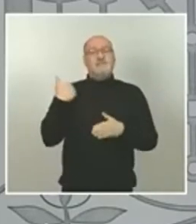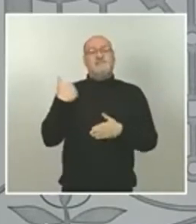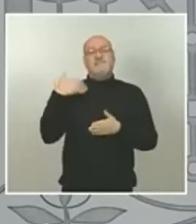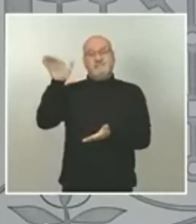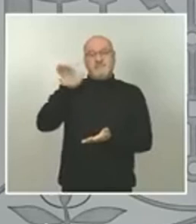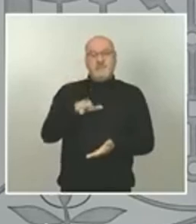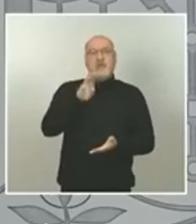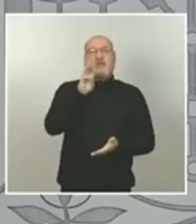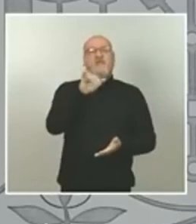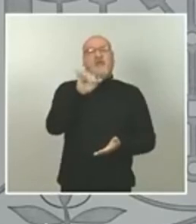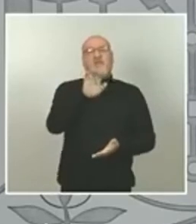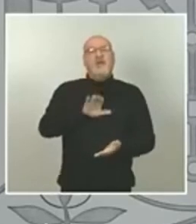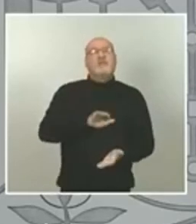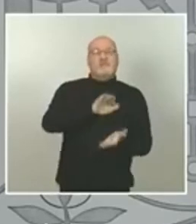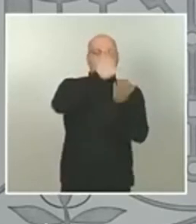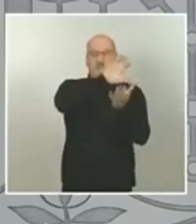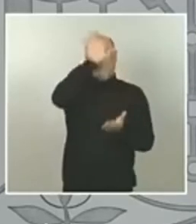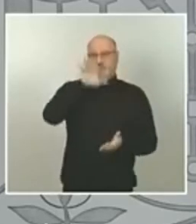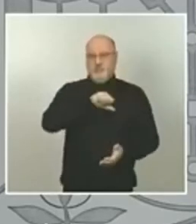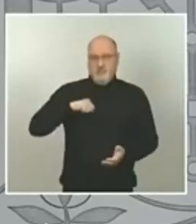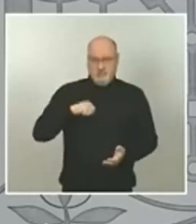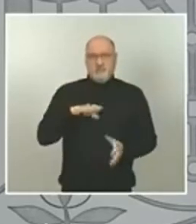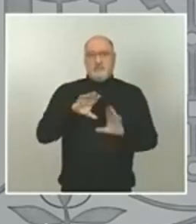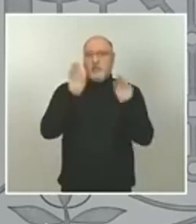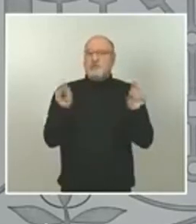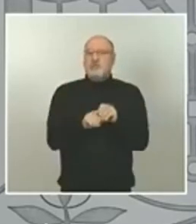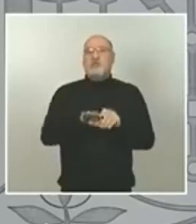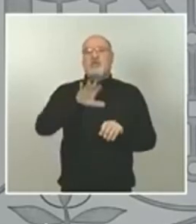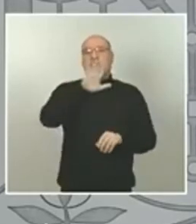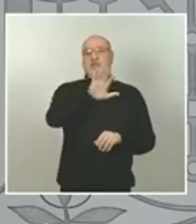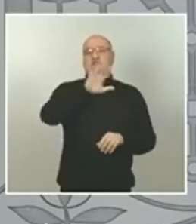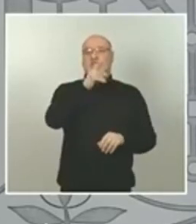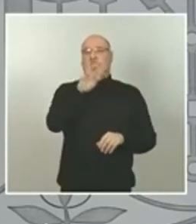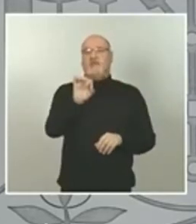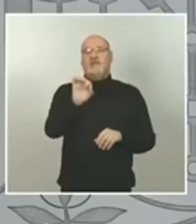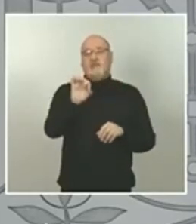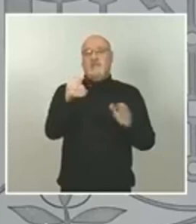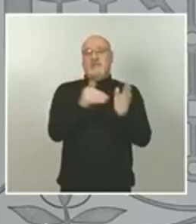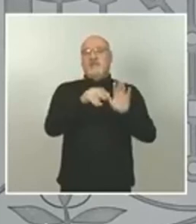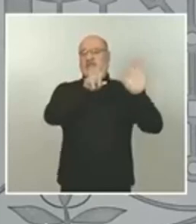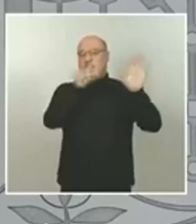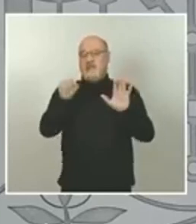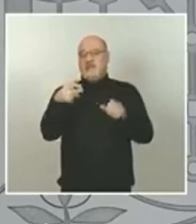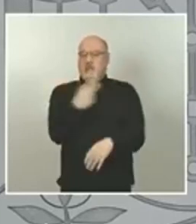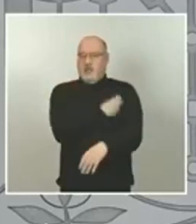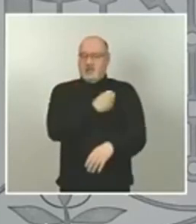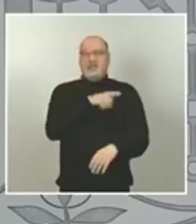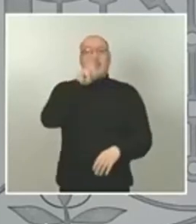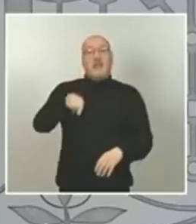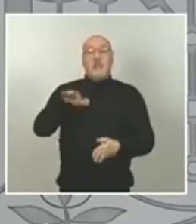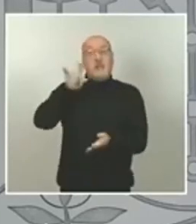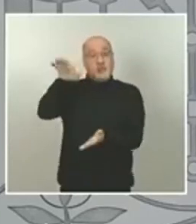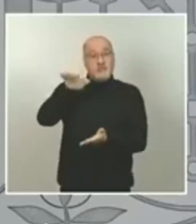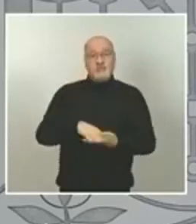llegó Pfizer y está entregada a las comunidades autónomas en cantidad de 520.650 dosis. que también el lunes llegó AstraZeneca,